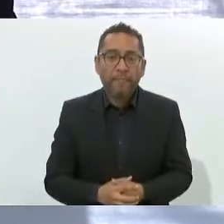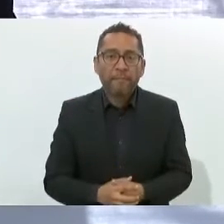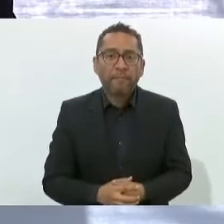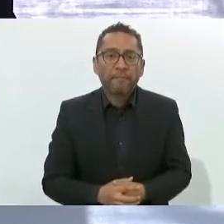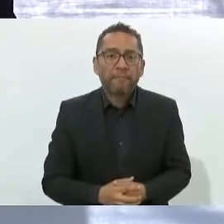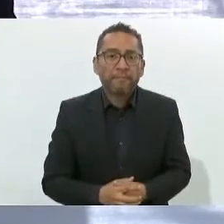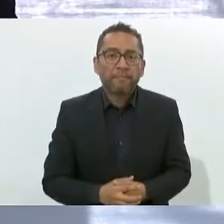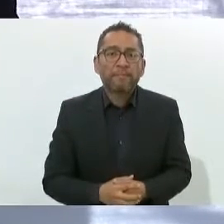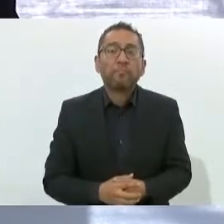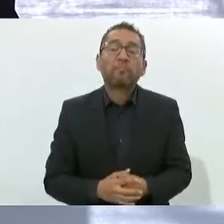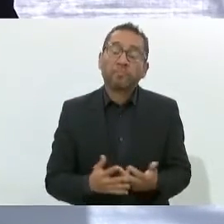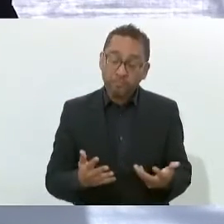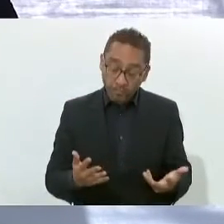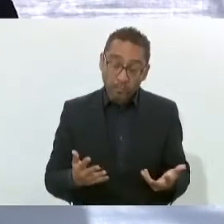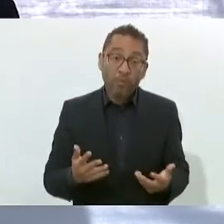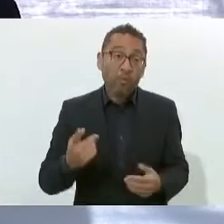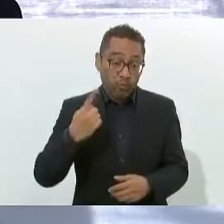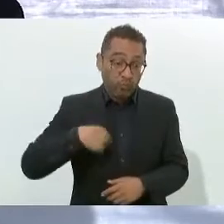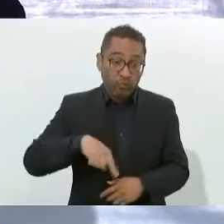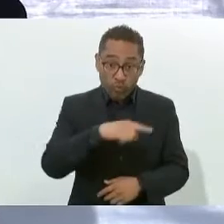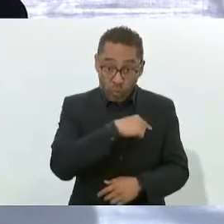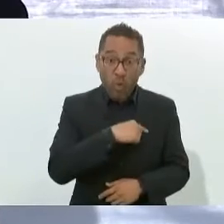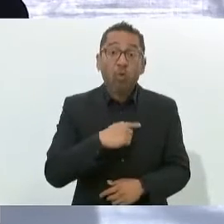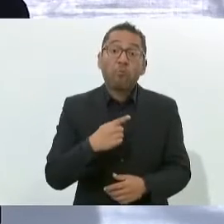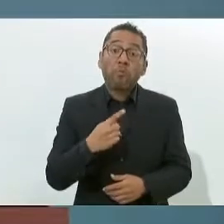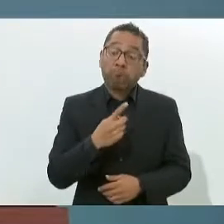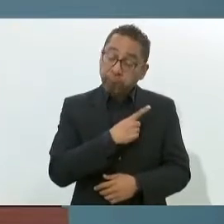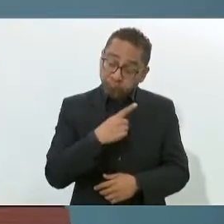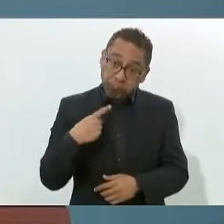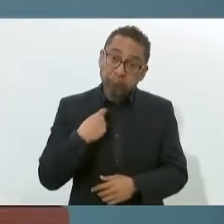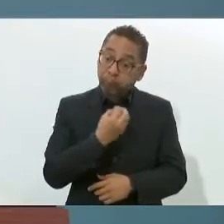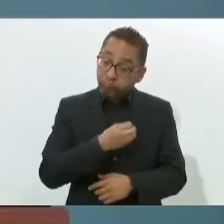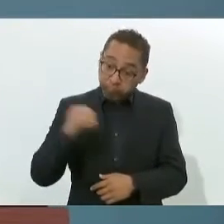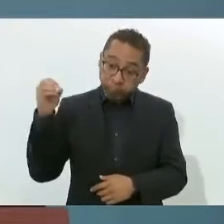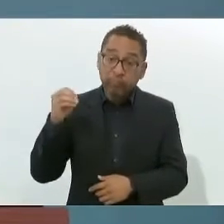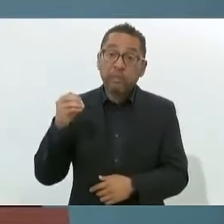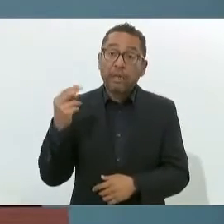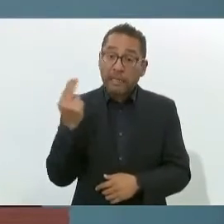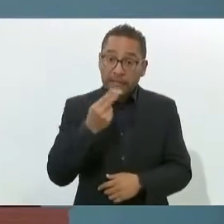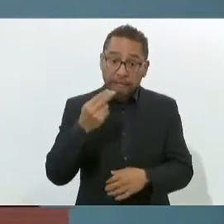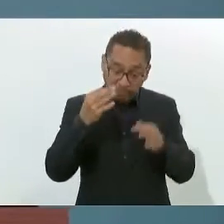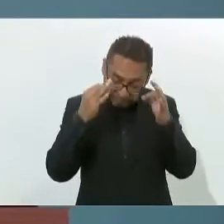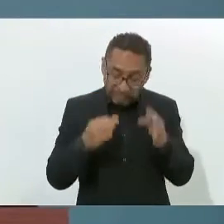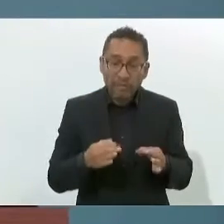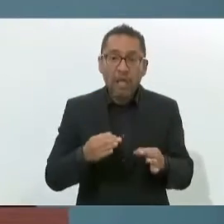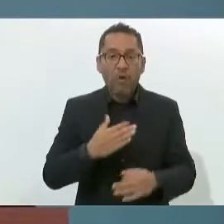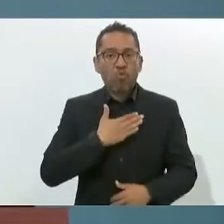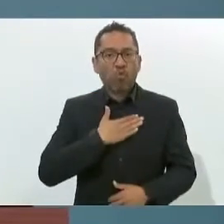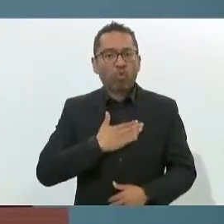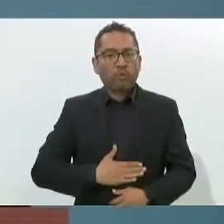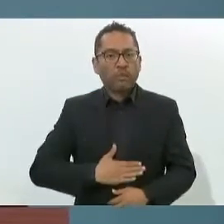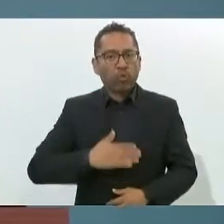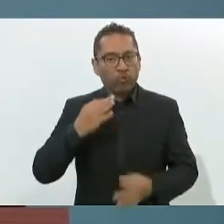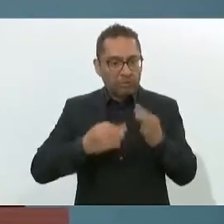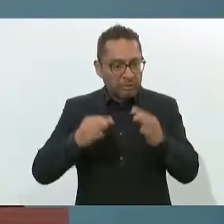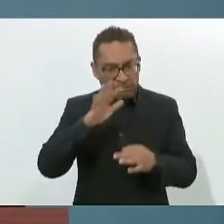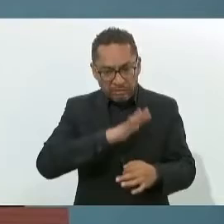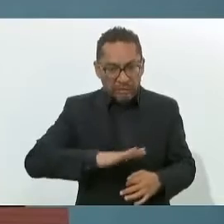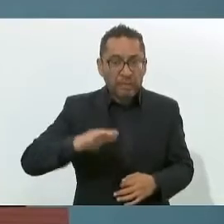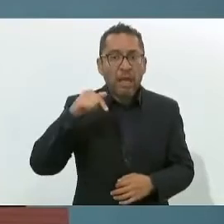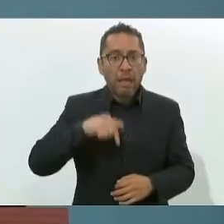Tenemos que garantizar que haya justicia. El mexicano, el